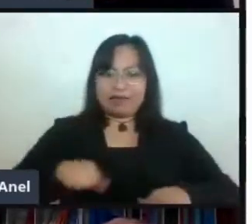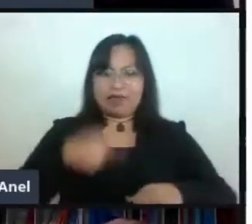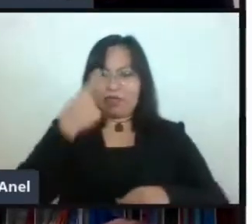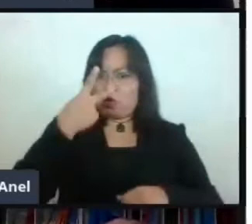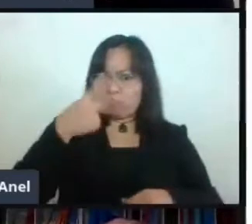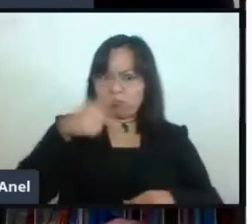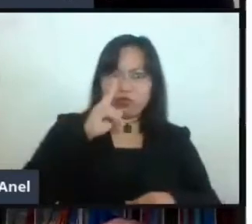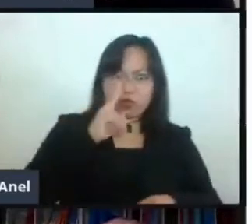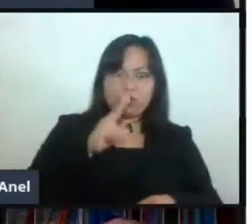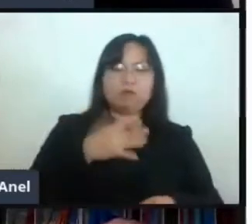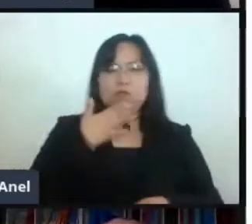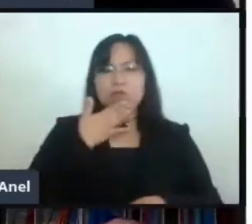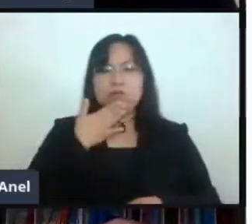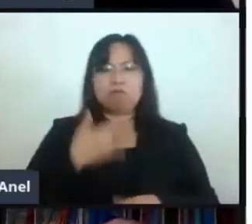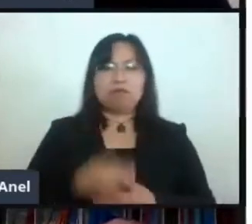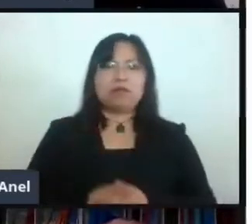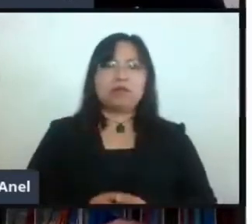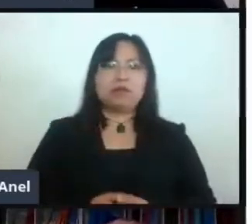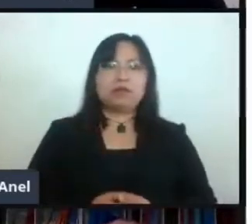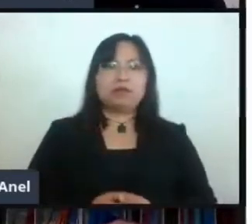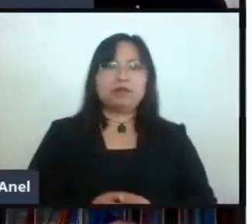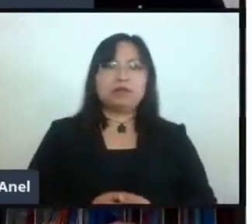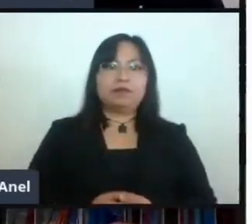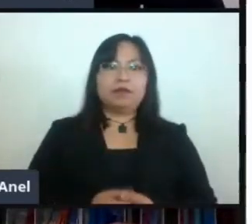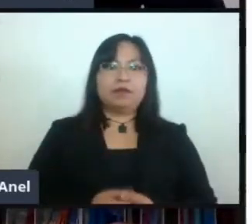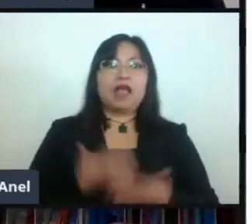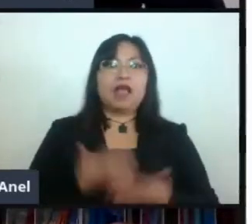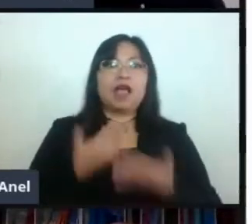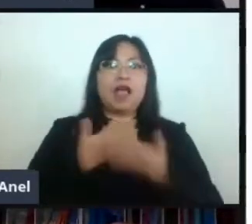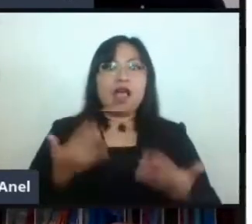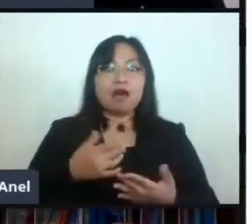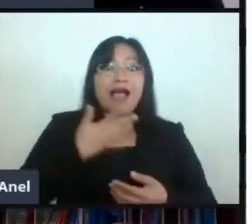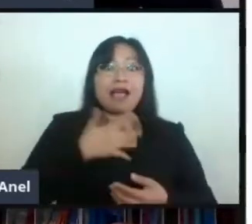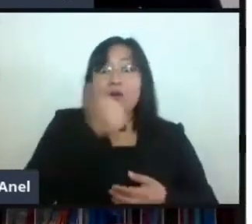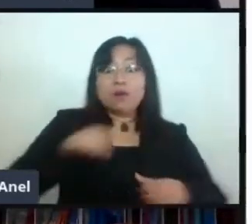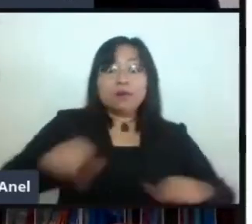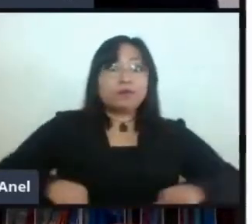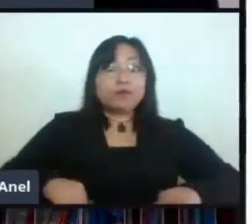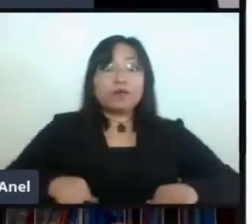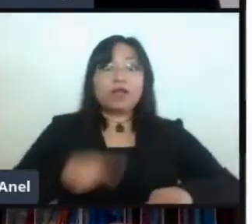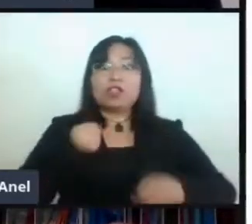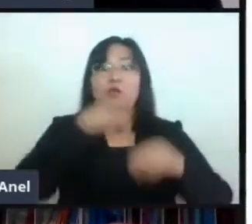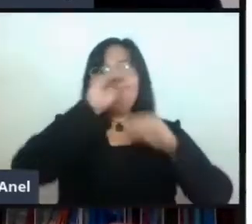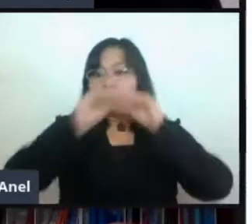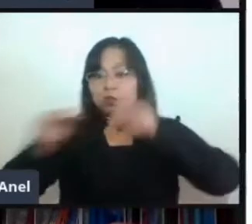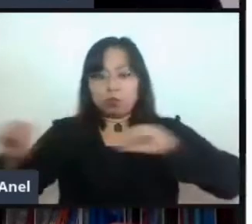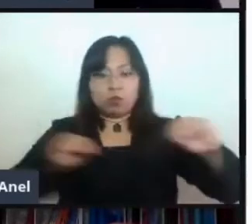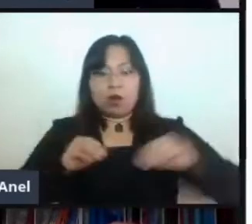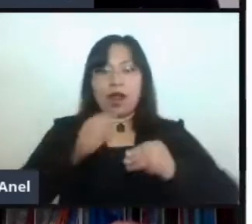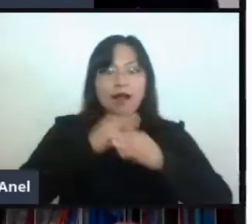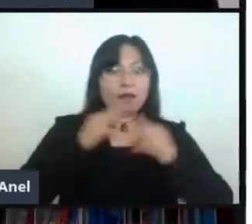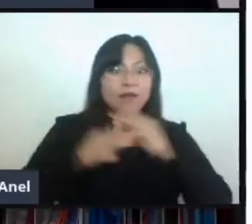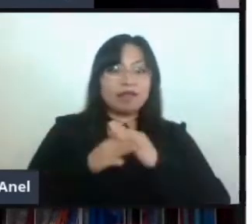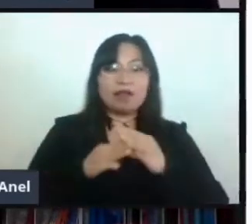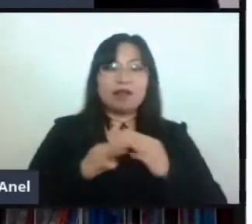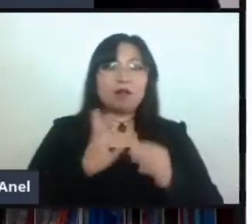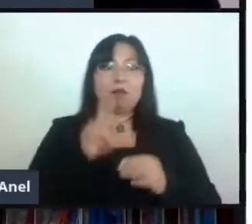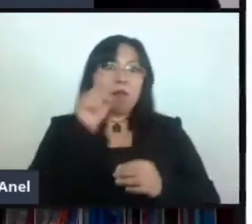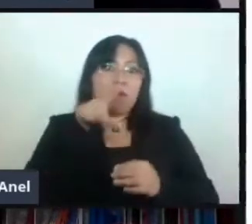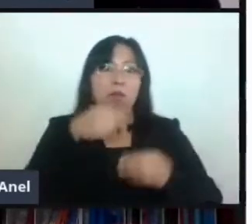bien. Y el problema es que tengo otras que no están clasificadas. Entonces, lo primero que tengo que hacer